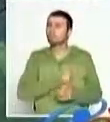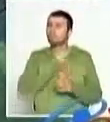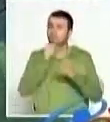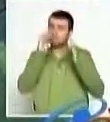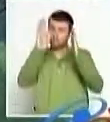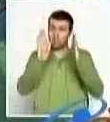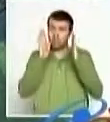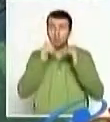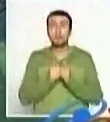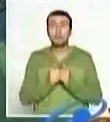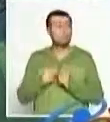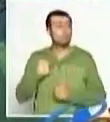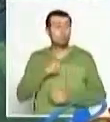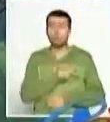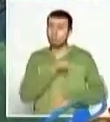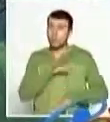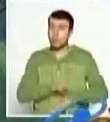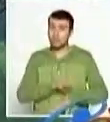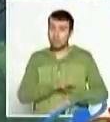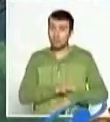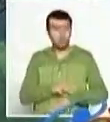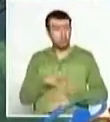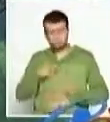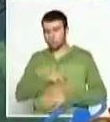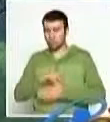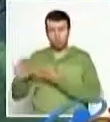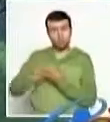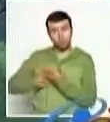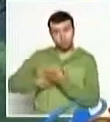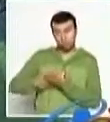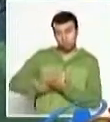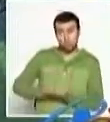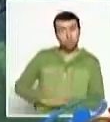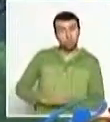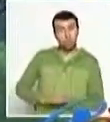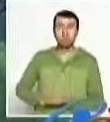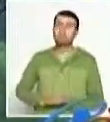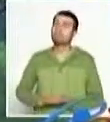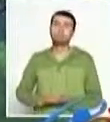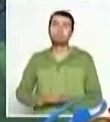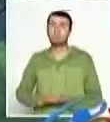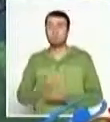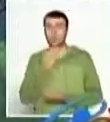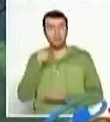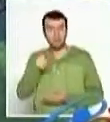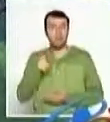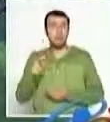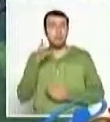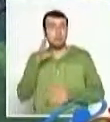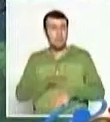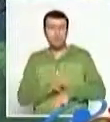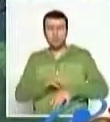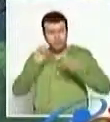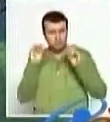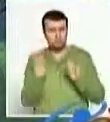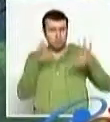Los médicos no curamos. Los médicos, cuando ustedes alguien les diga, no, vengan que yo lo curo, los van a